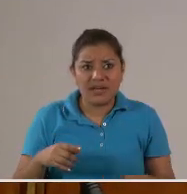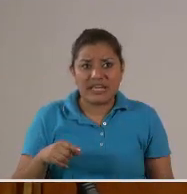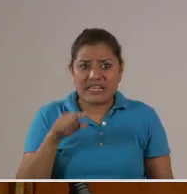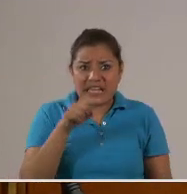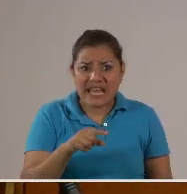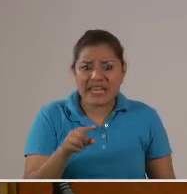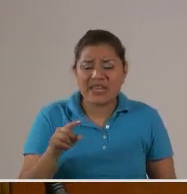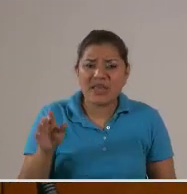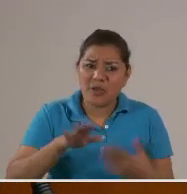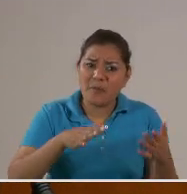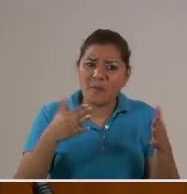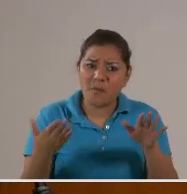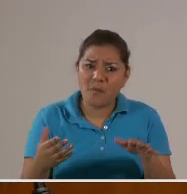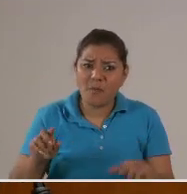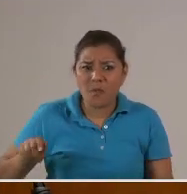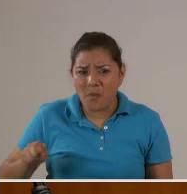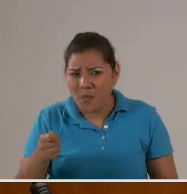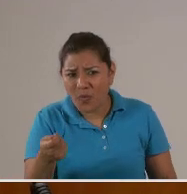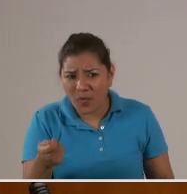tenemos 1000